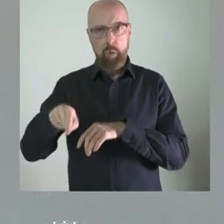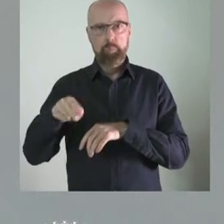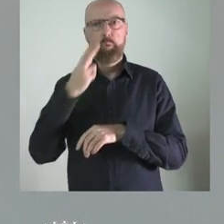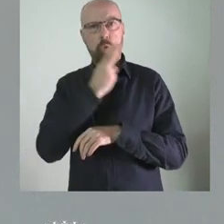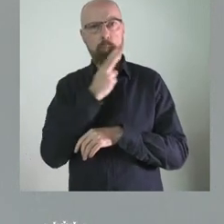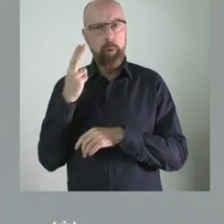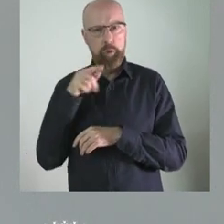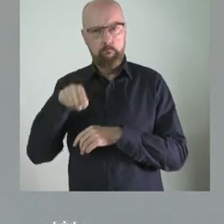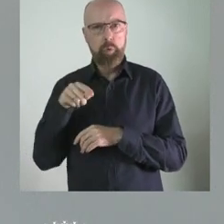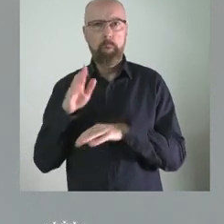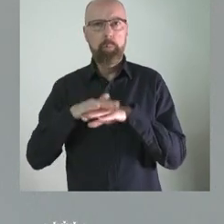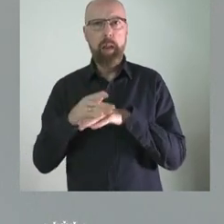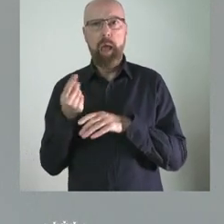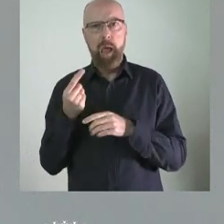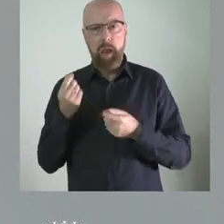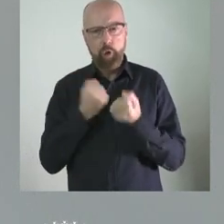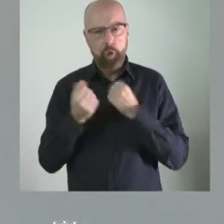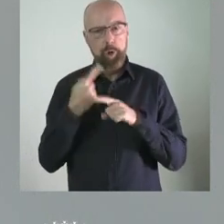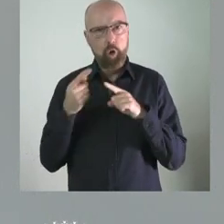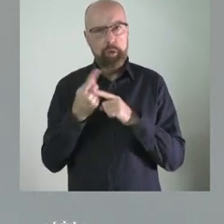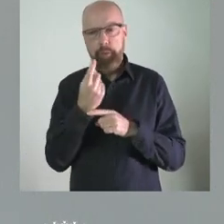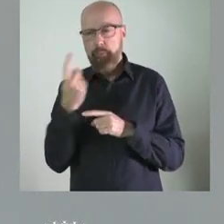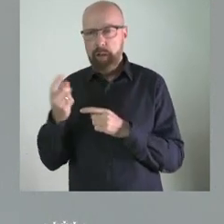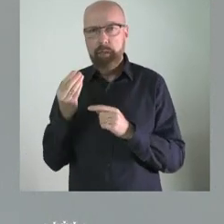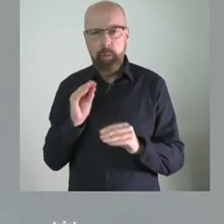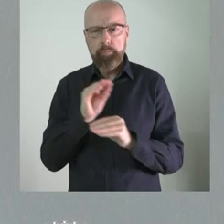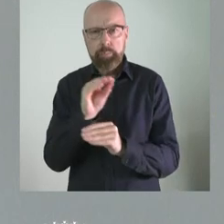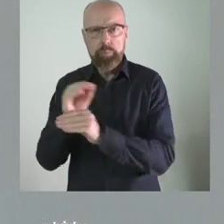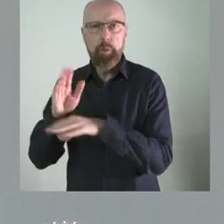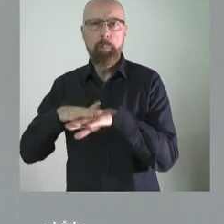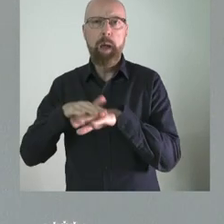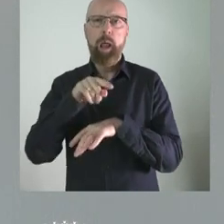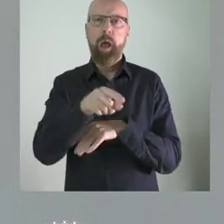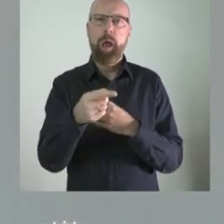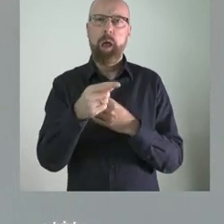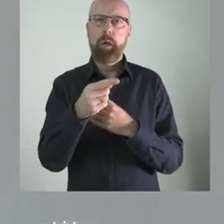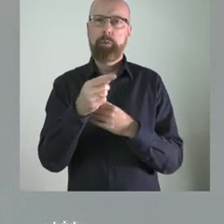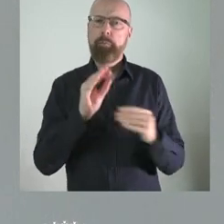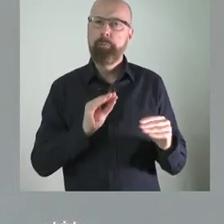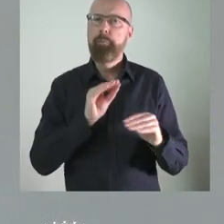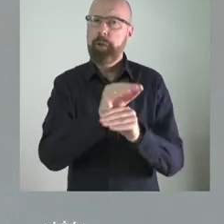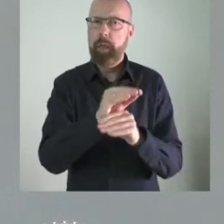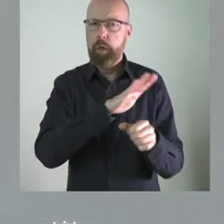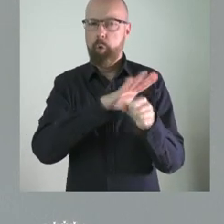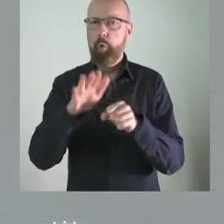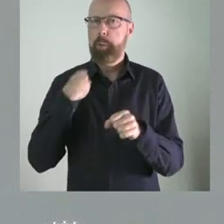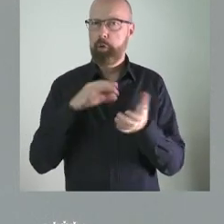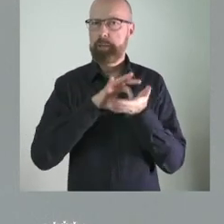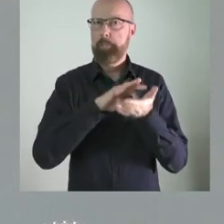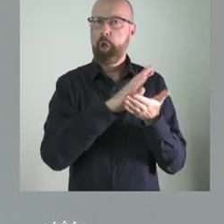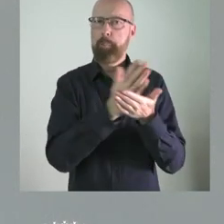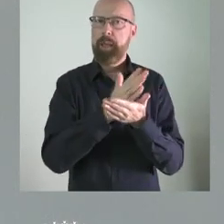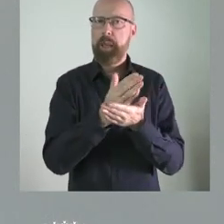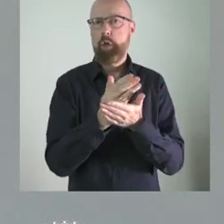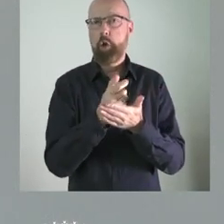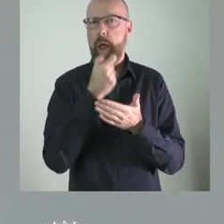a realizar las aportaciones económicas que se pudieran acordar para financiar los servicios de mediación y de arbitraje